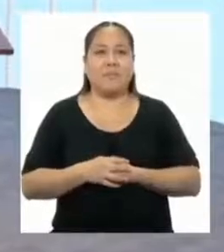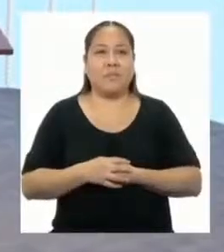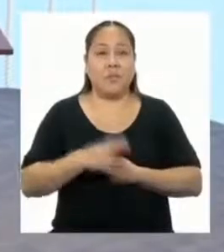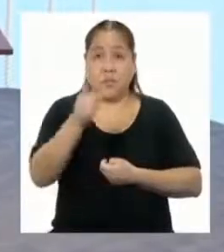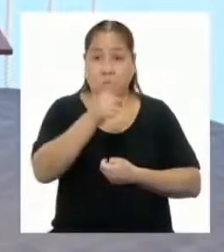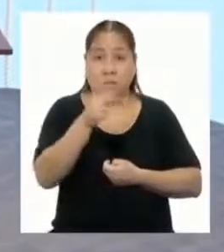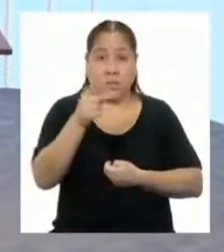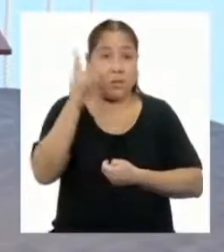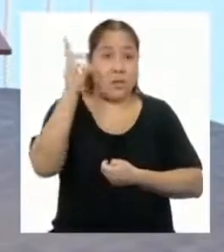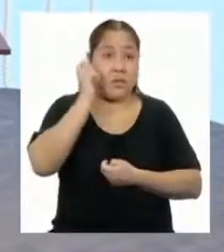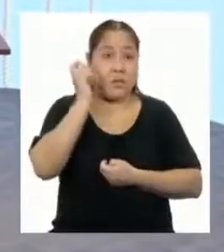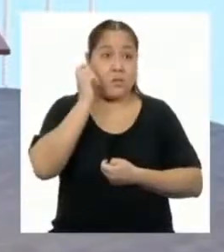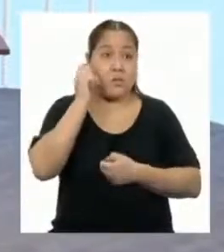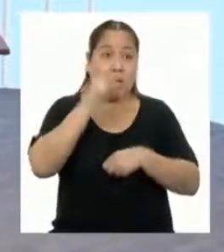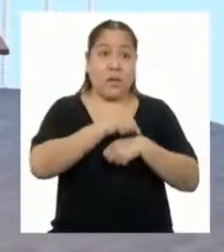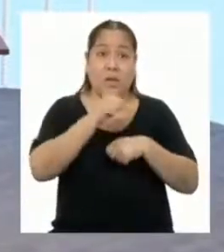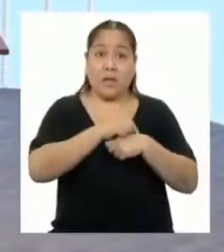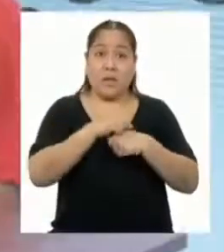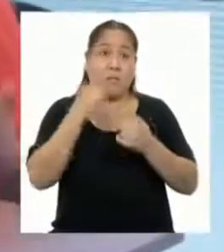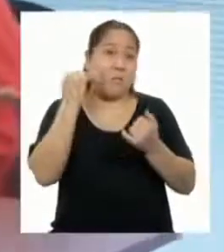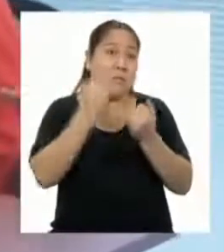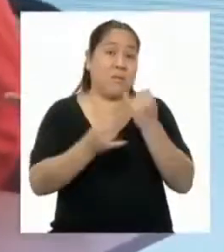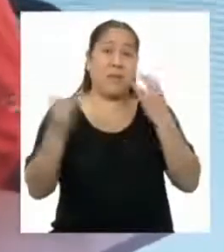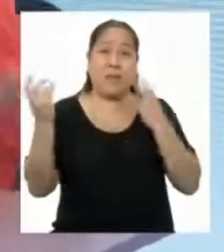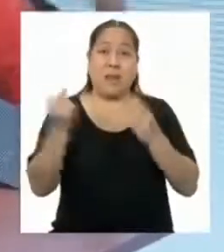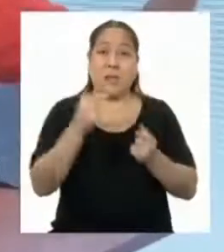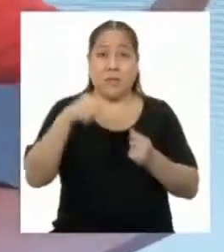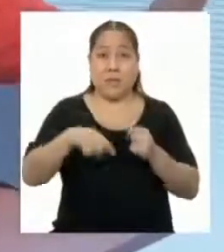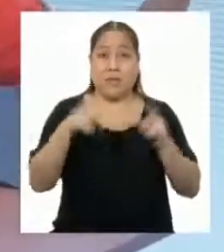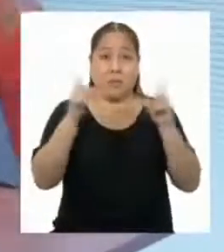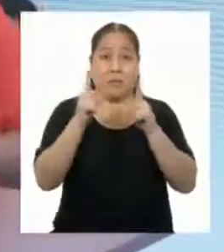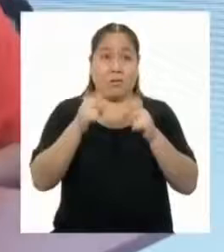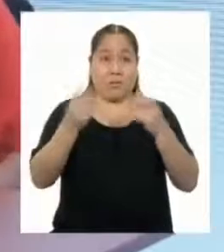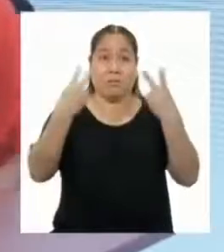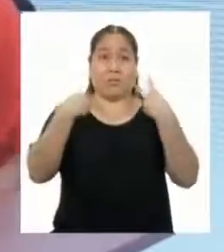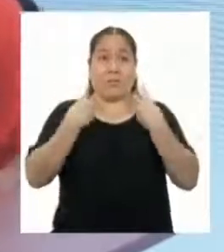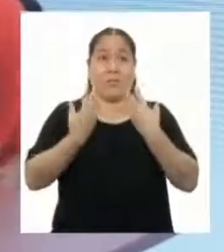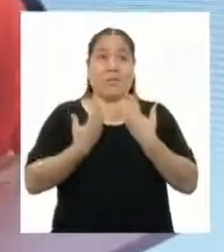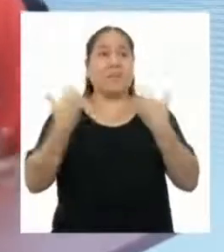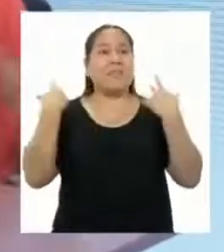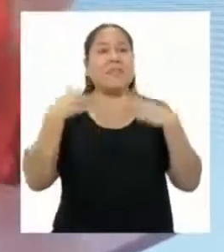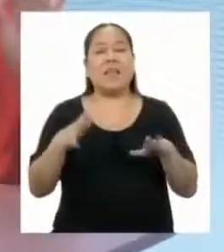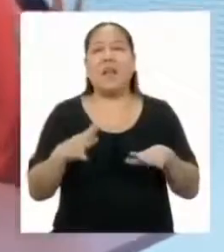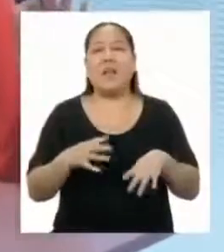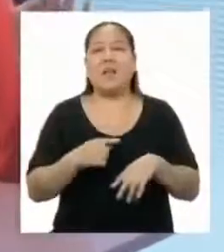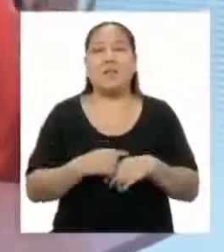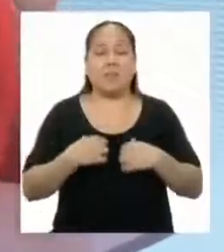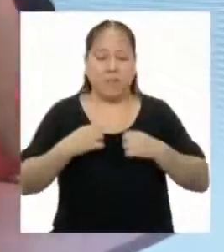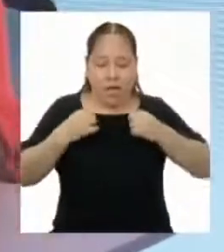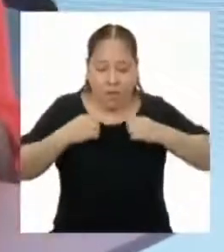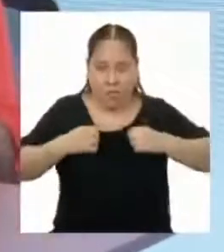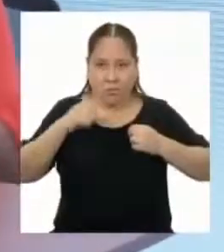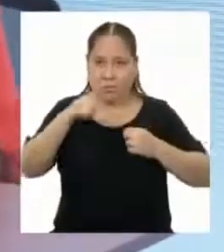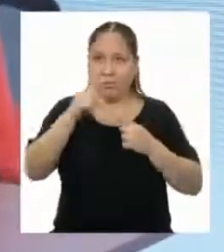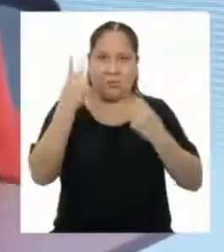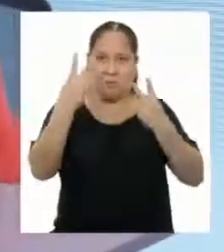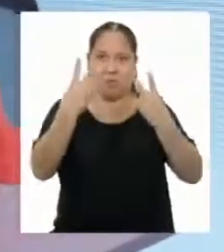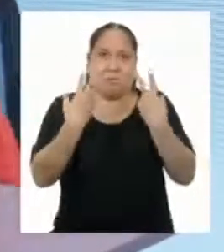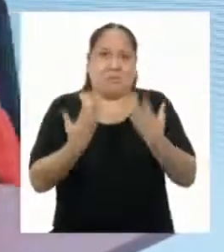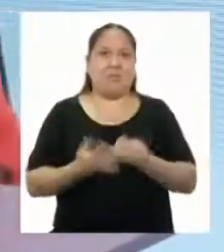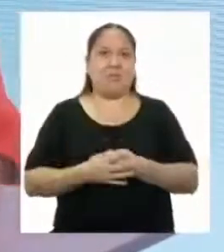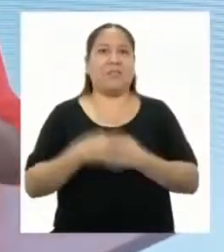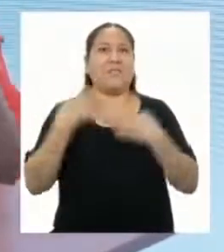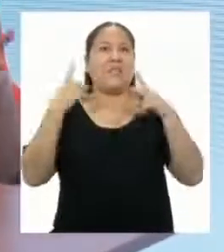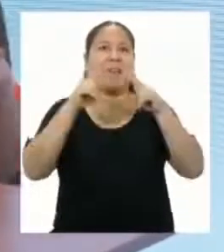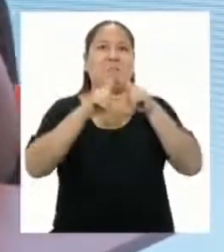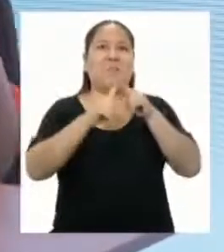¿Ustedes han escuchado que el tiempo vuela en la tele? Pues es cierto, miren. Ya me cambié y ustedes ni cuenta. Bueno, empecemos